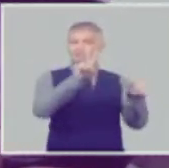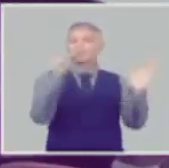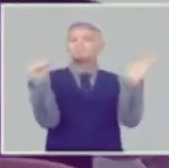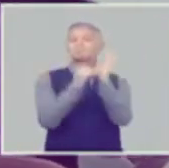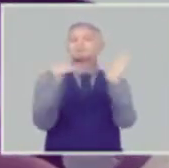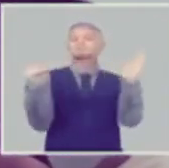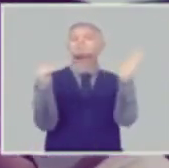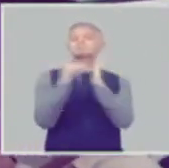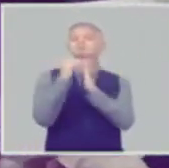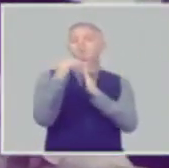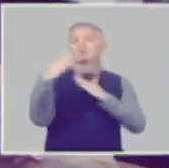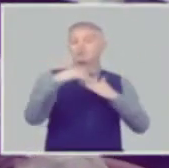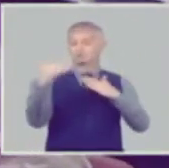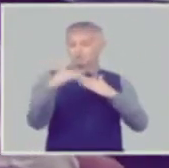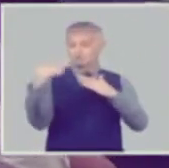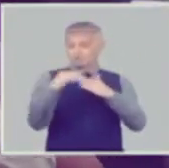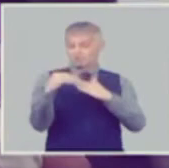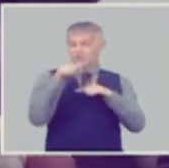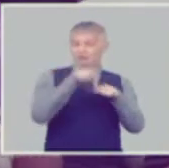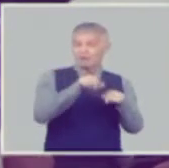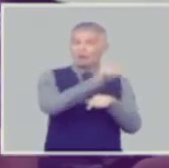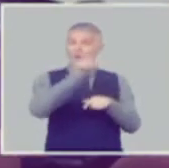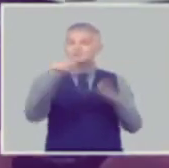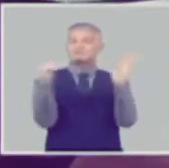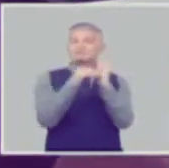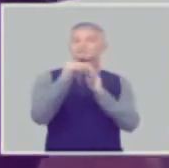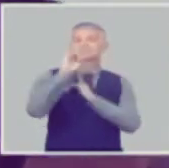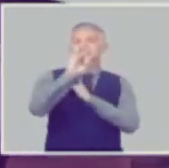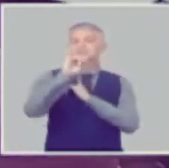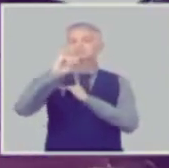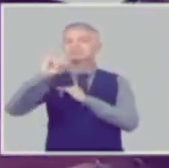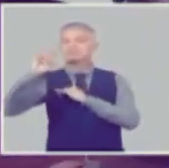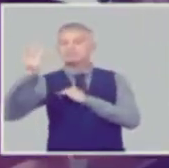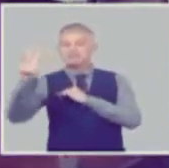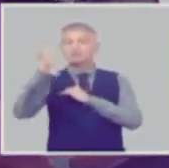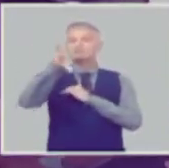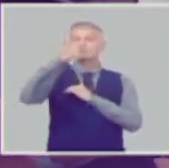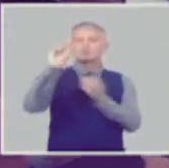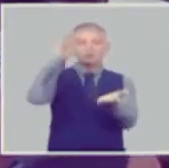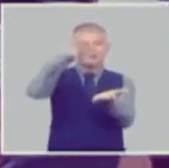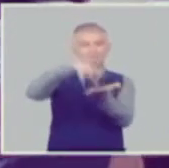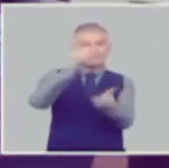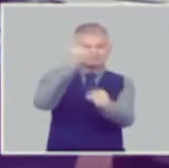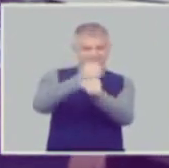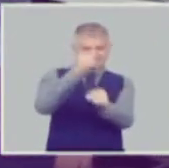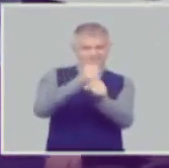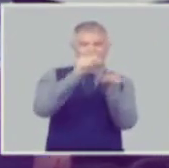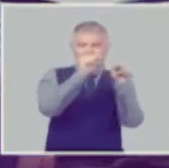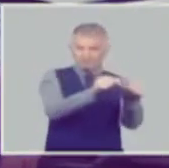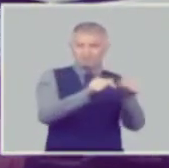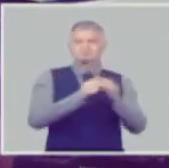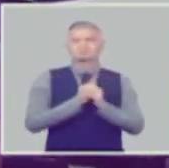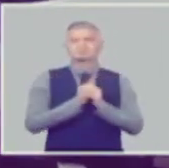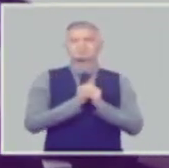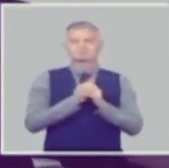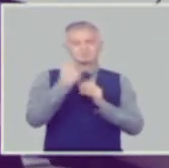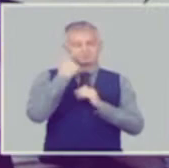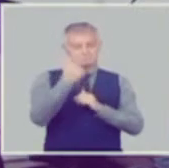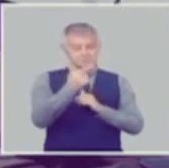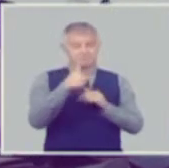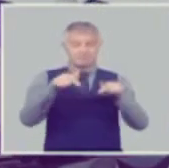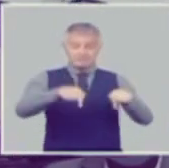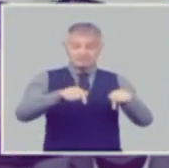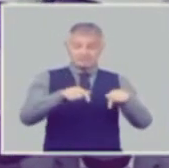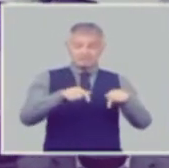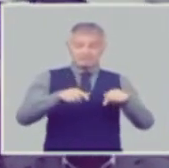de dólares, generándose 11.763 nuevos empleos. Si bien en el escenario en que se elabora